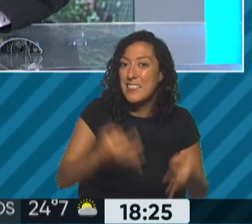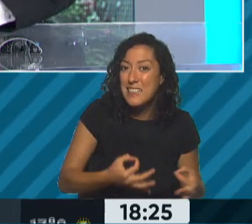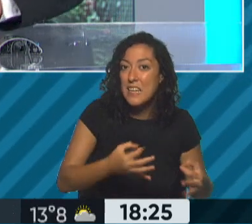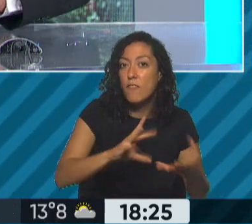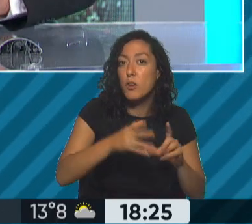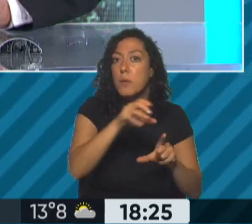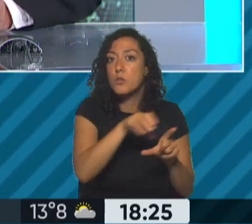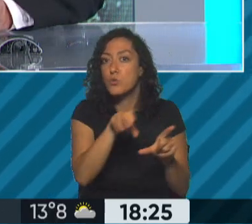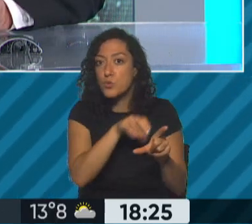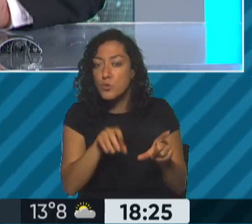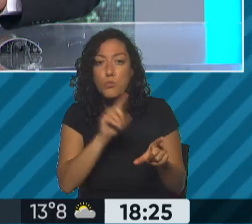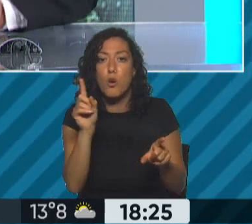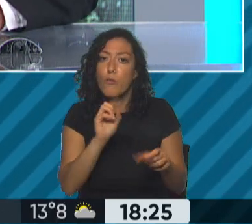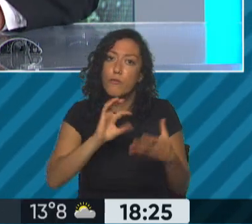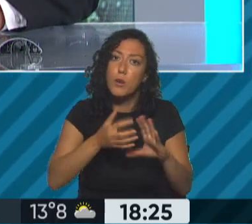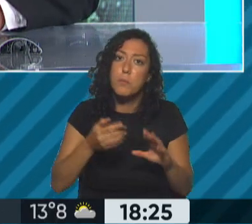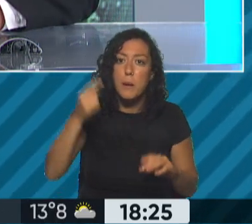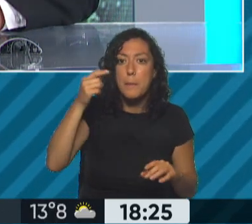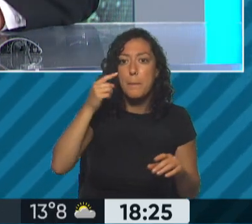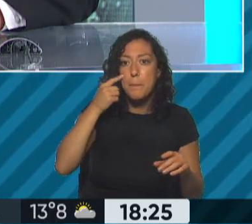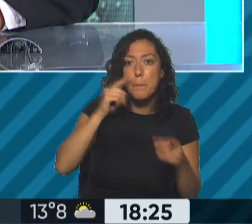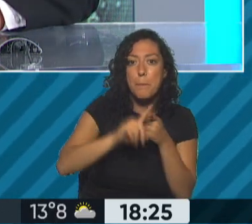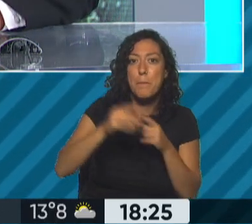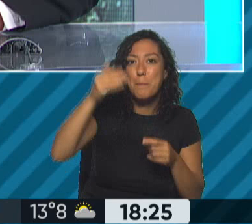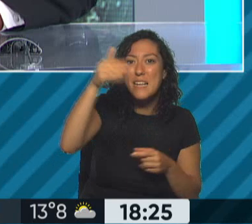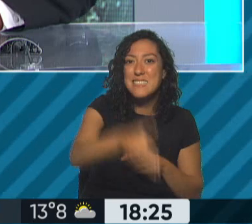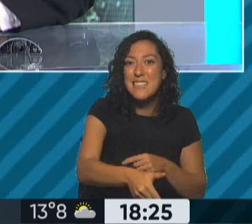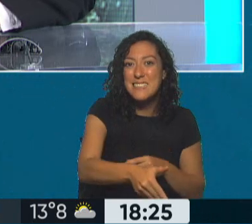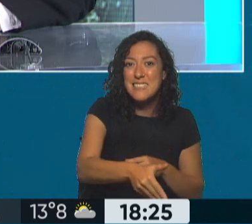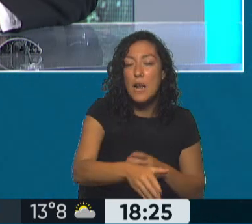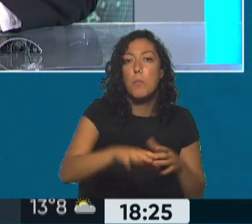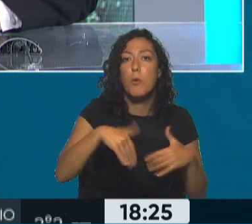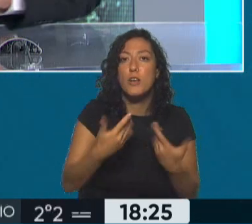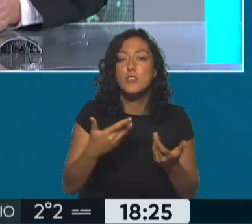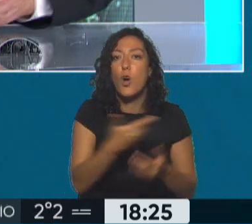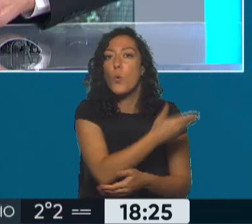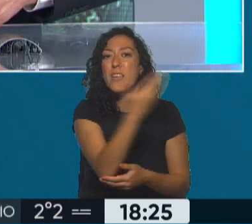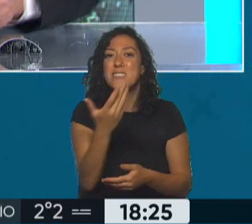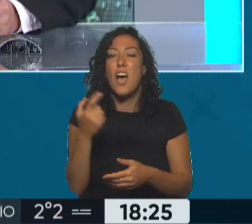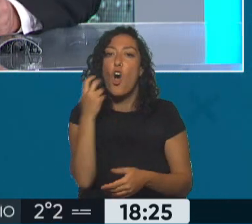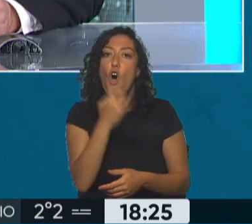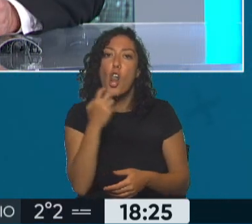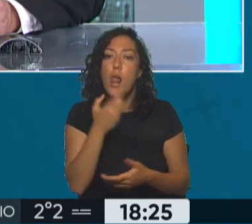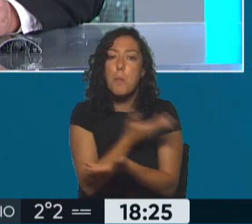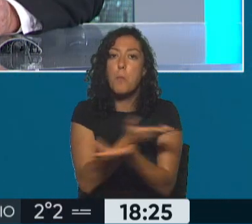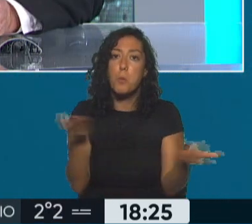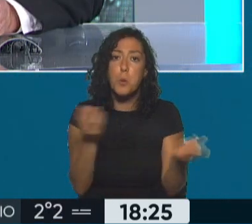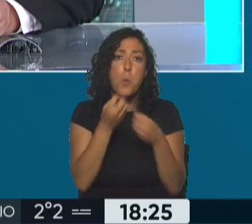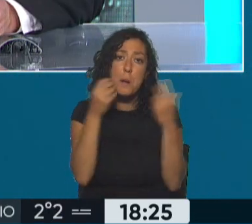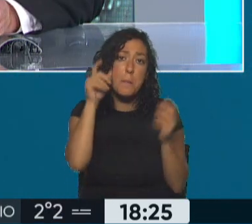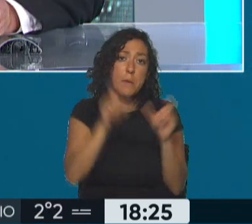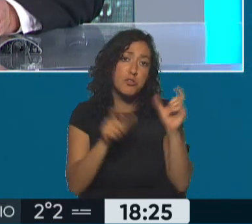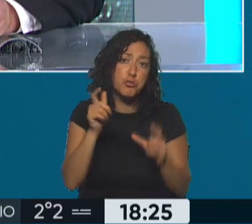por Zoom, lo van a hacer presencial. Entonces la audiencia va a ser oral y pública, es decir, cualquier persona que quiera